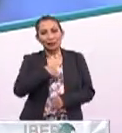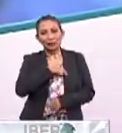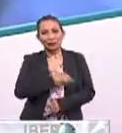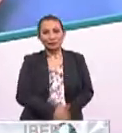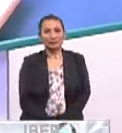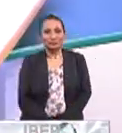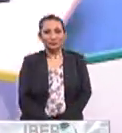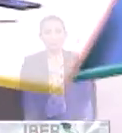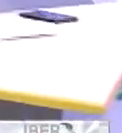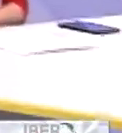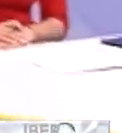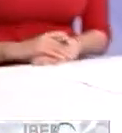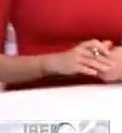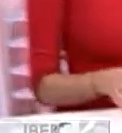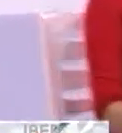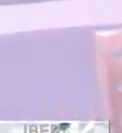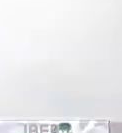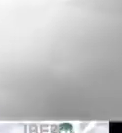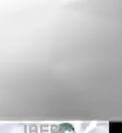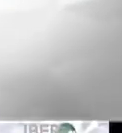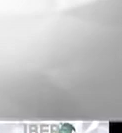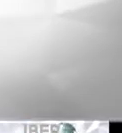conmigo.